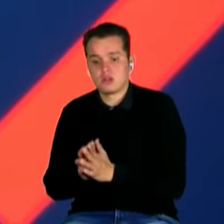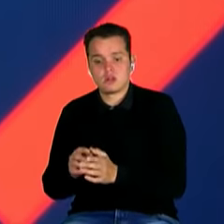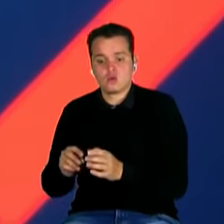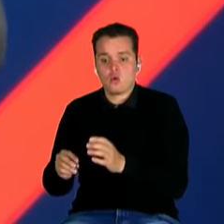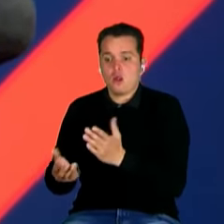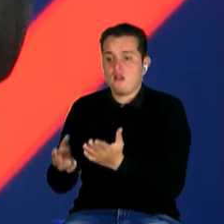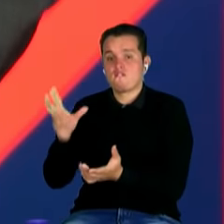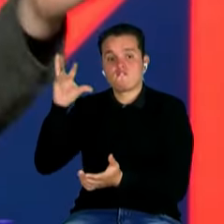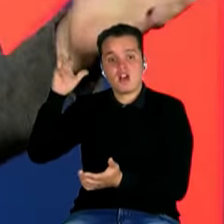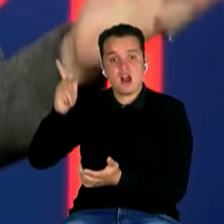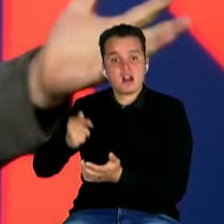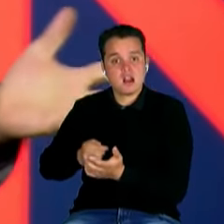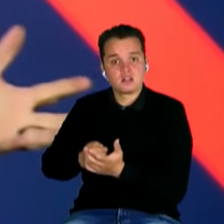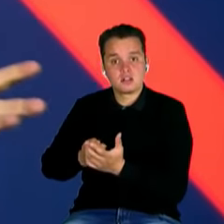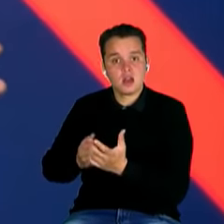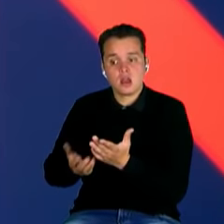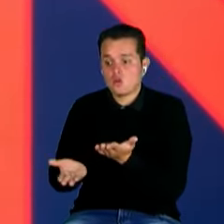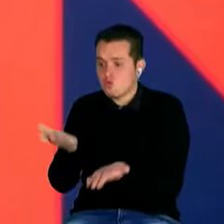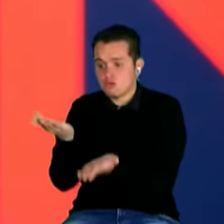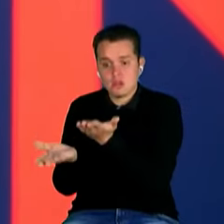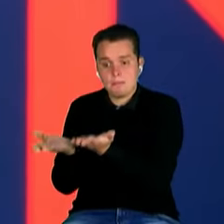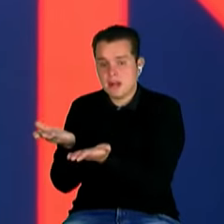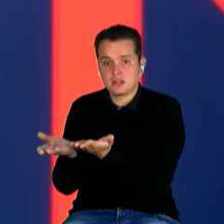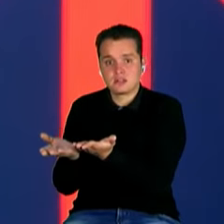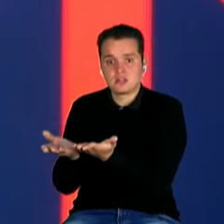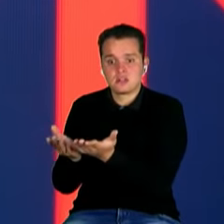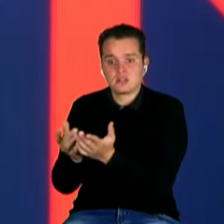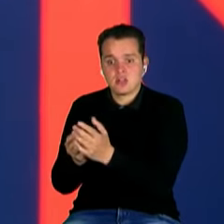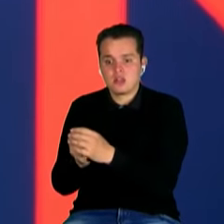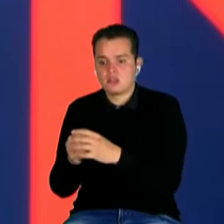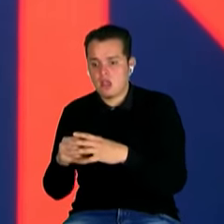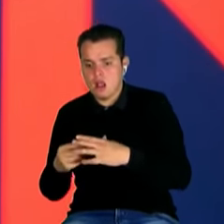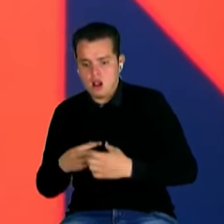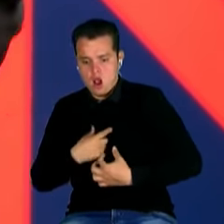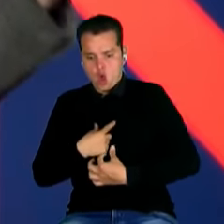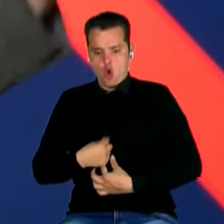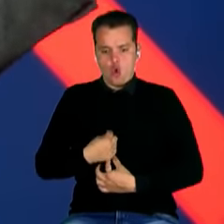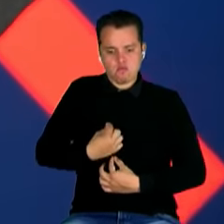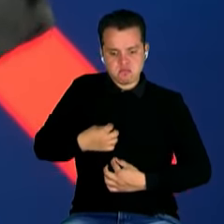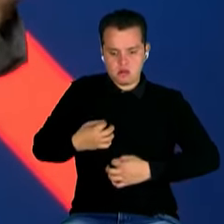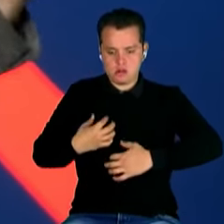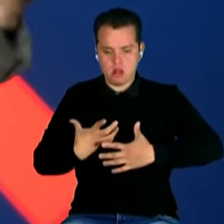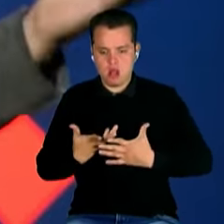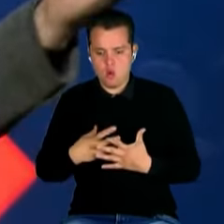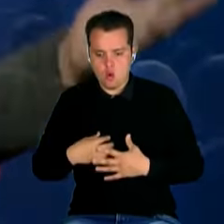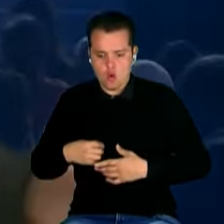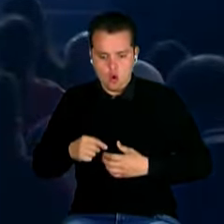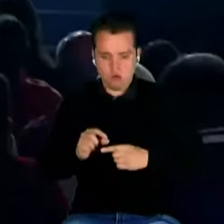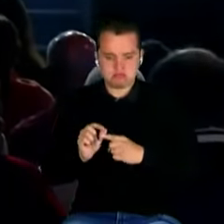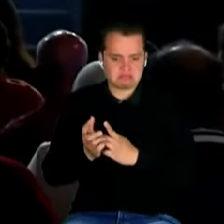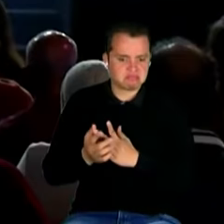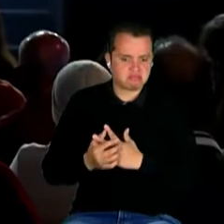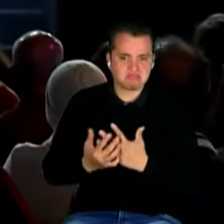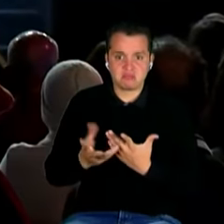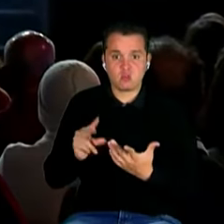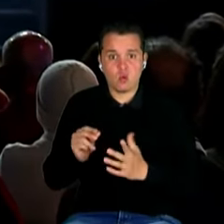espiga. El favor de Dios no depende de agüeros, talismanes o cosas semejantes a esas.